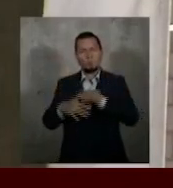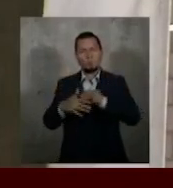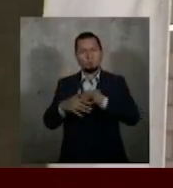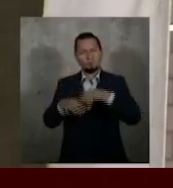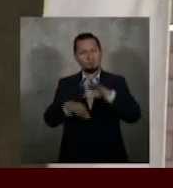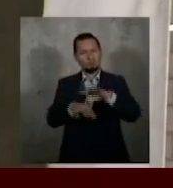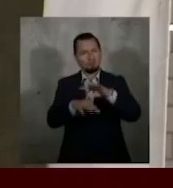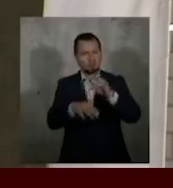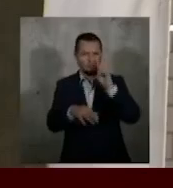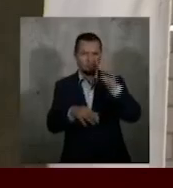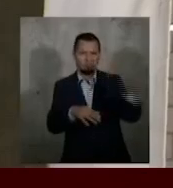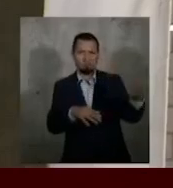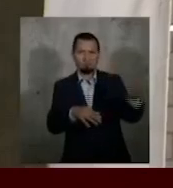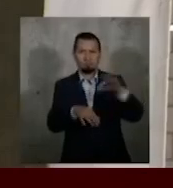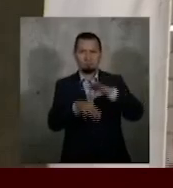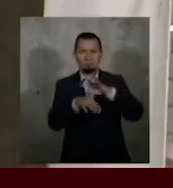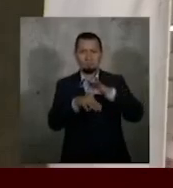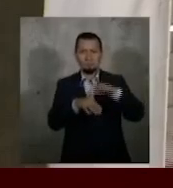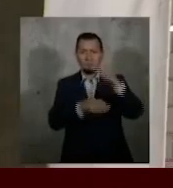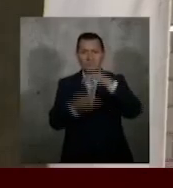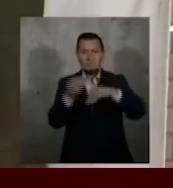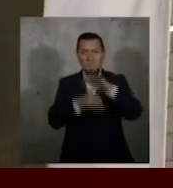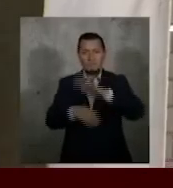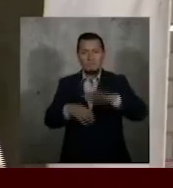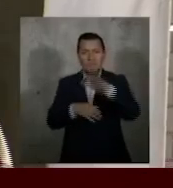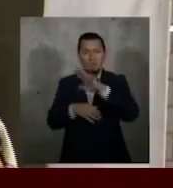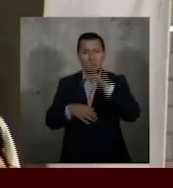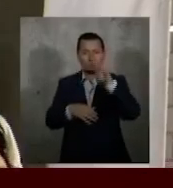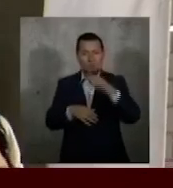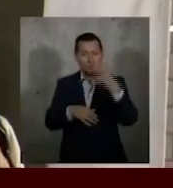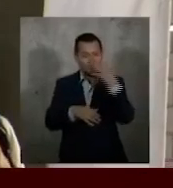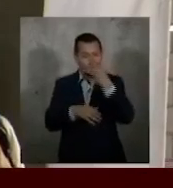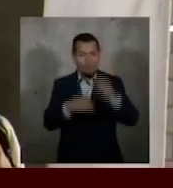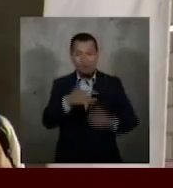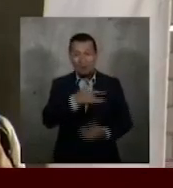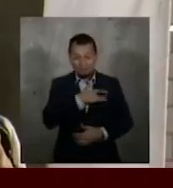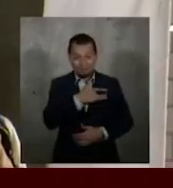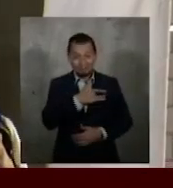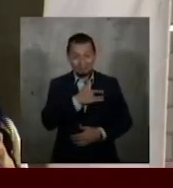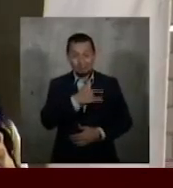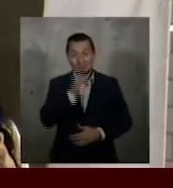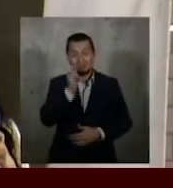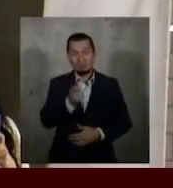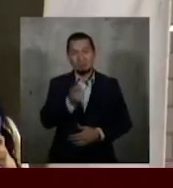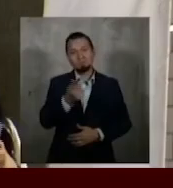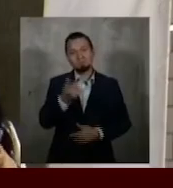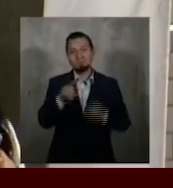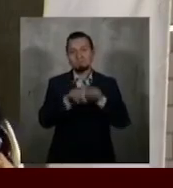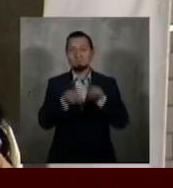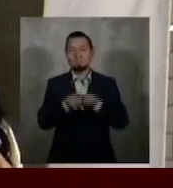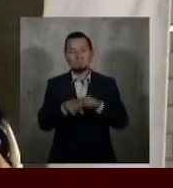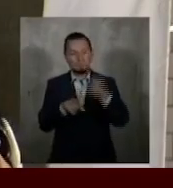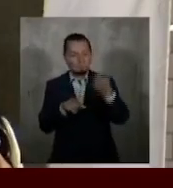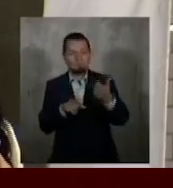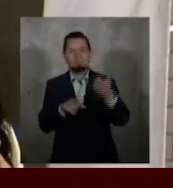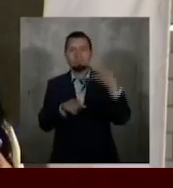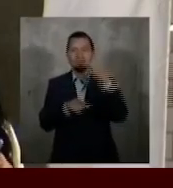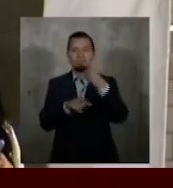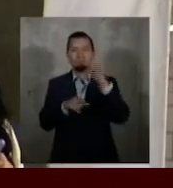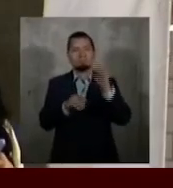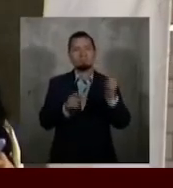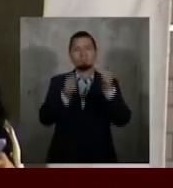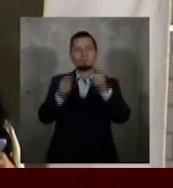sea, 50% de nuestros profesores pertenecen al Sistema Nacional de Investigadores, que eso también habla de la calidad de